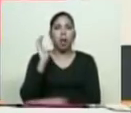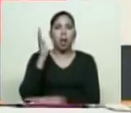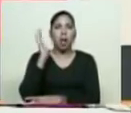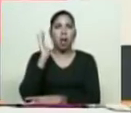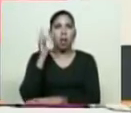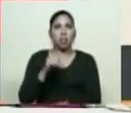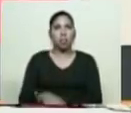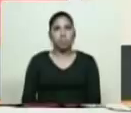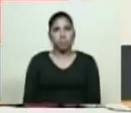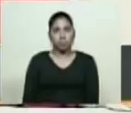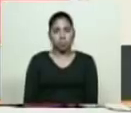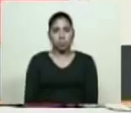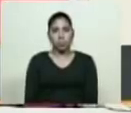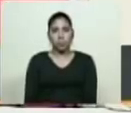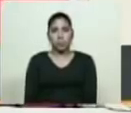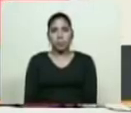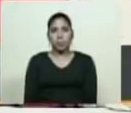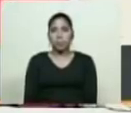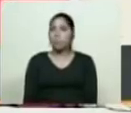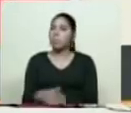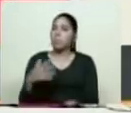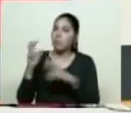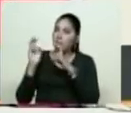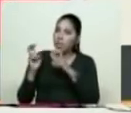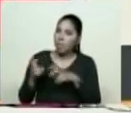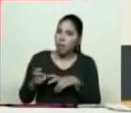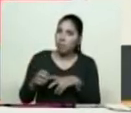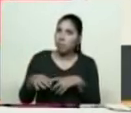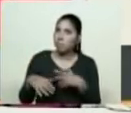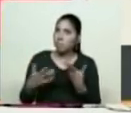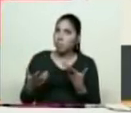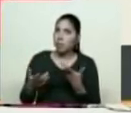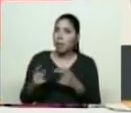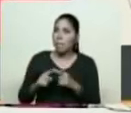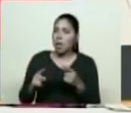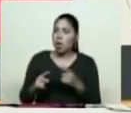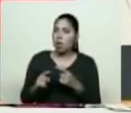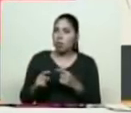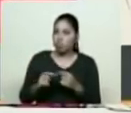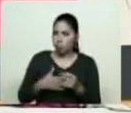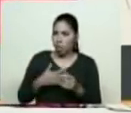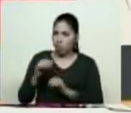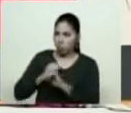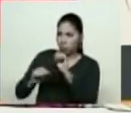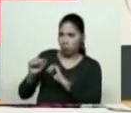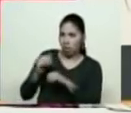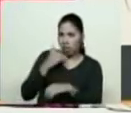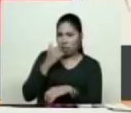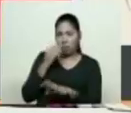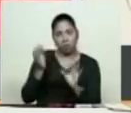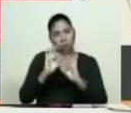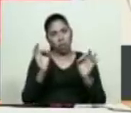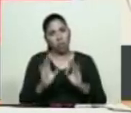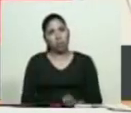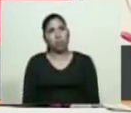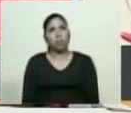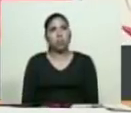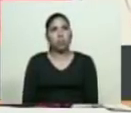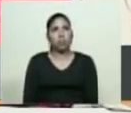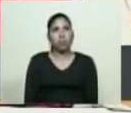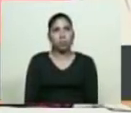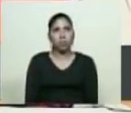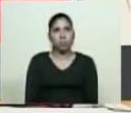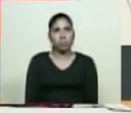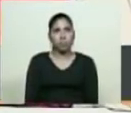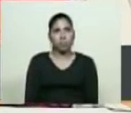No sé cuáles van a ser los temas. De Venezuela, pero no le dan el derecho a la defensa a Venezuela. Ay, demócratas, ¿cuáles son esos? ¿Cuáles